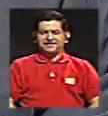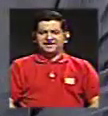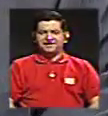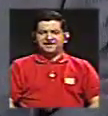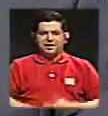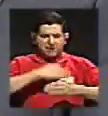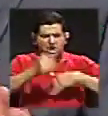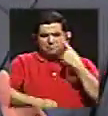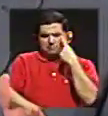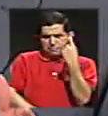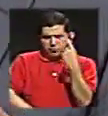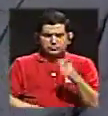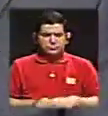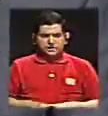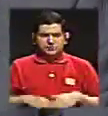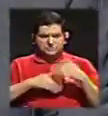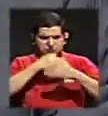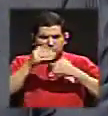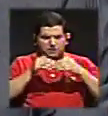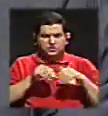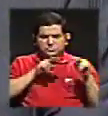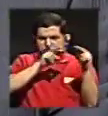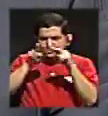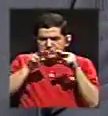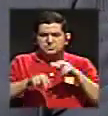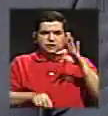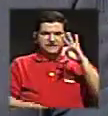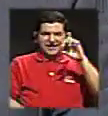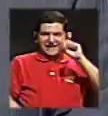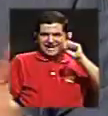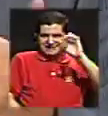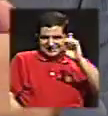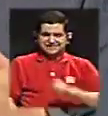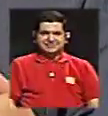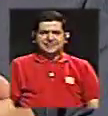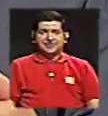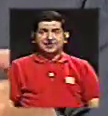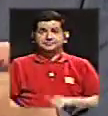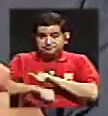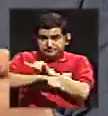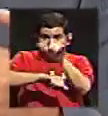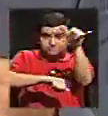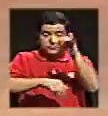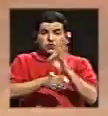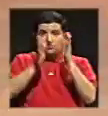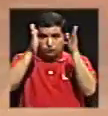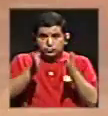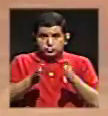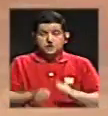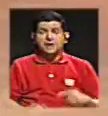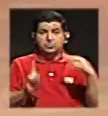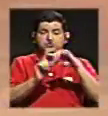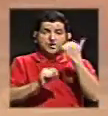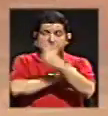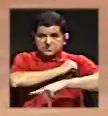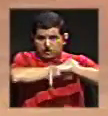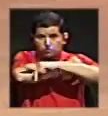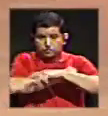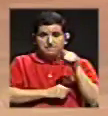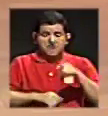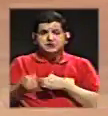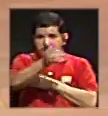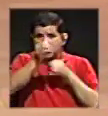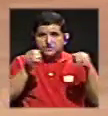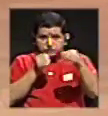fiscalización y el seguimiento de ese proceso por parte del tce eh van a viajar funcionarios del tce al extranjero a esos